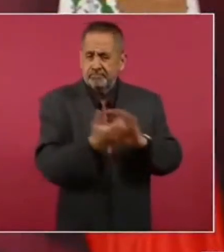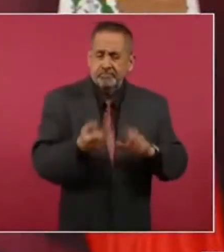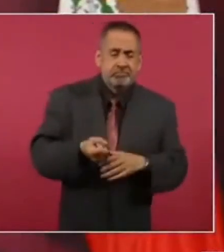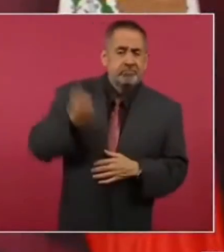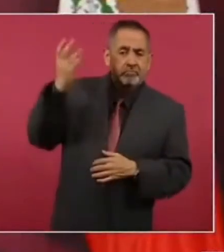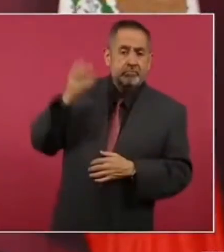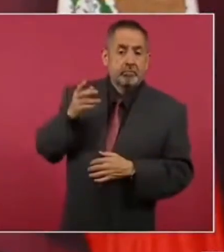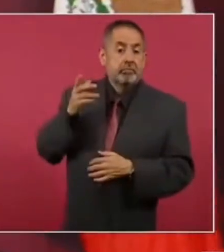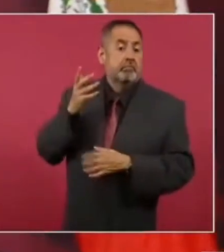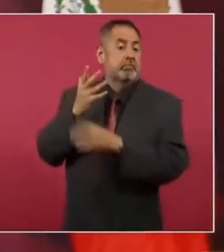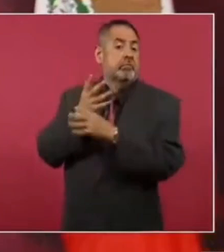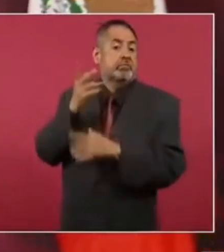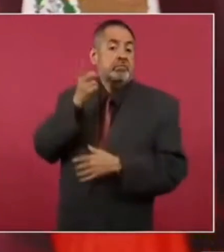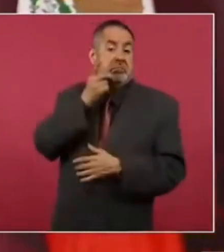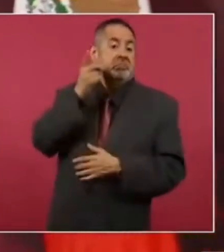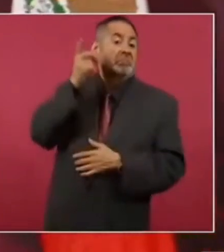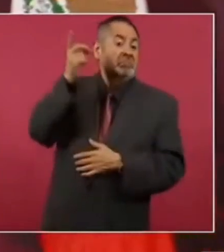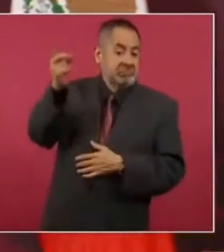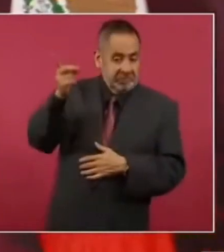esgrimiendo